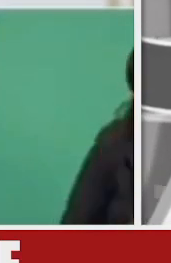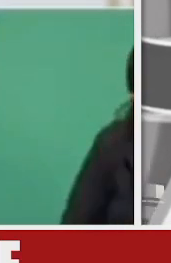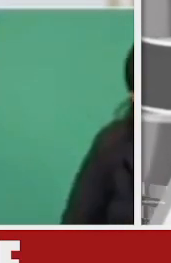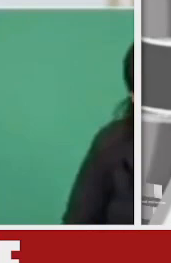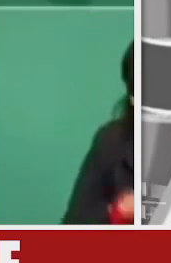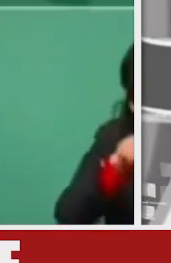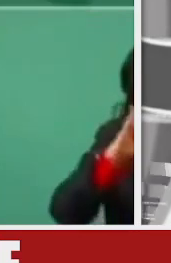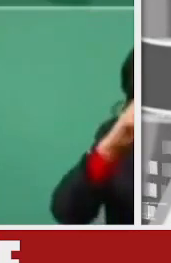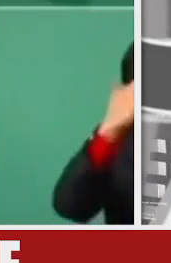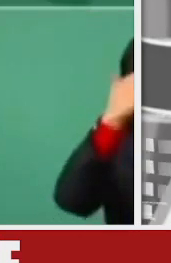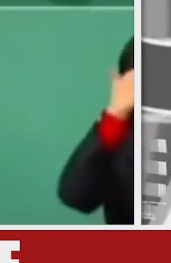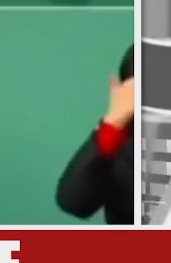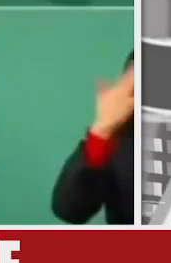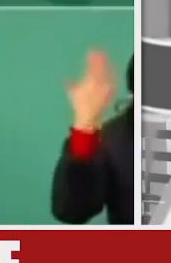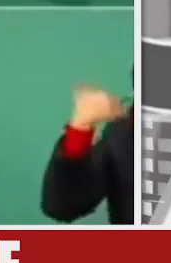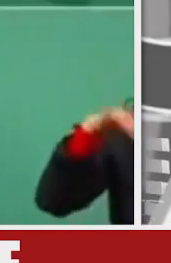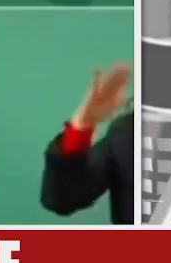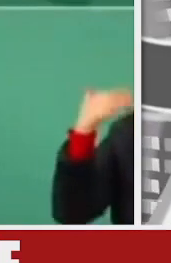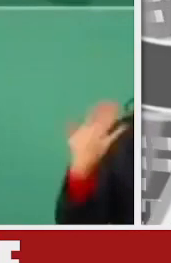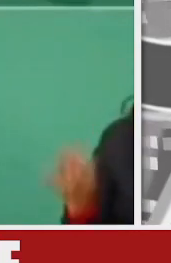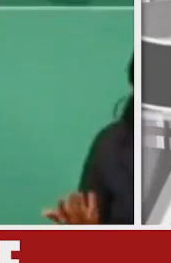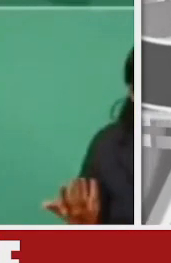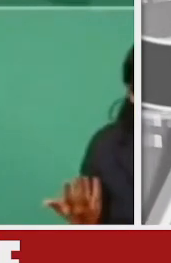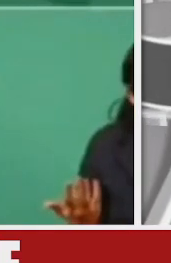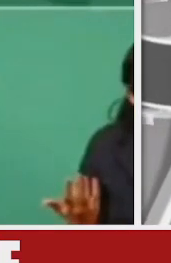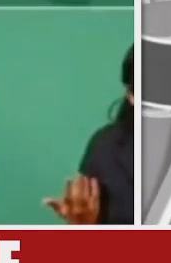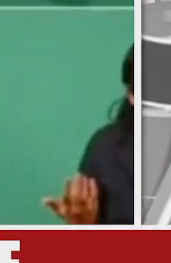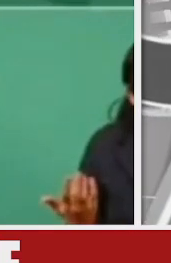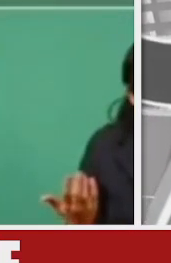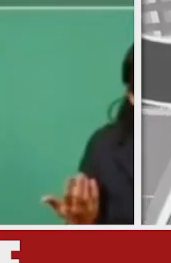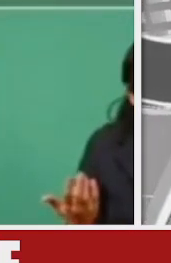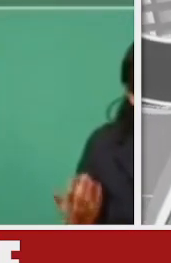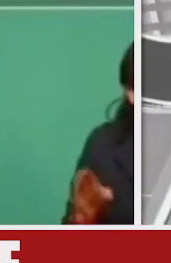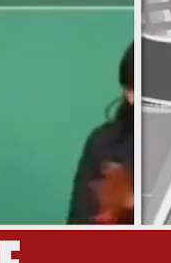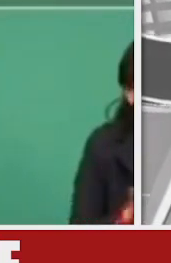recuérdense como nos esté